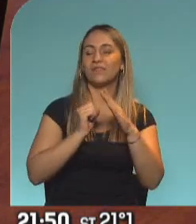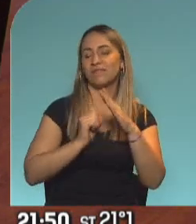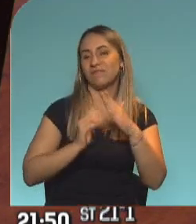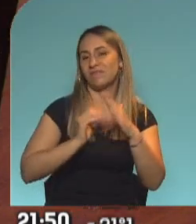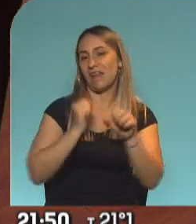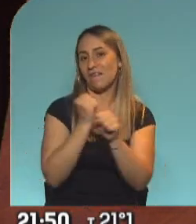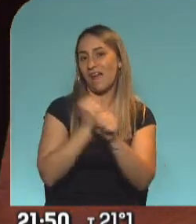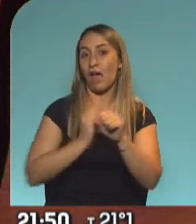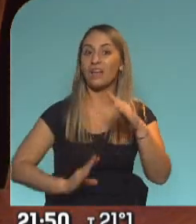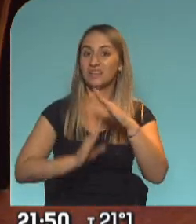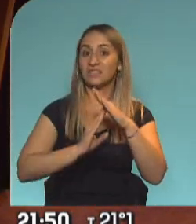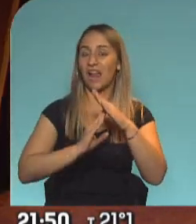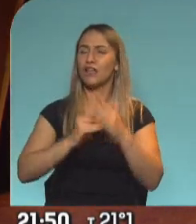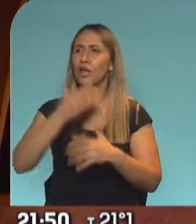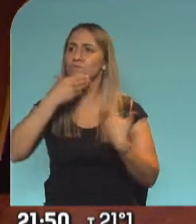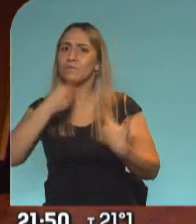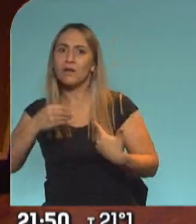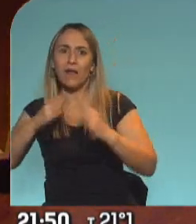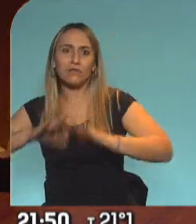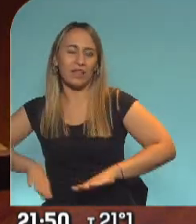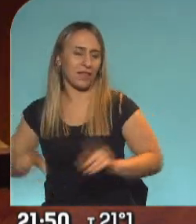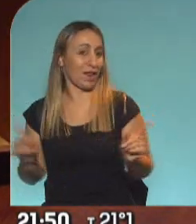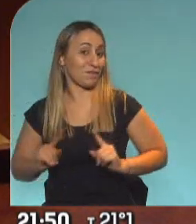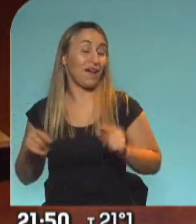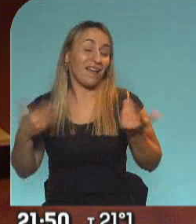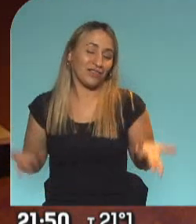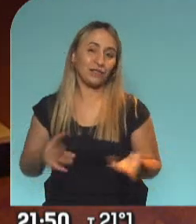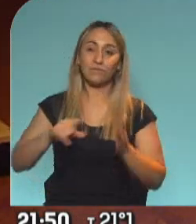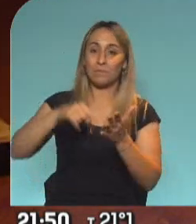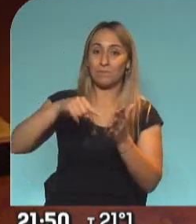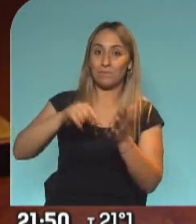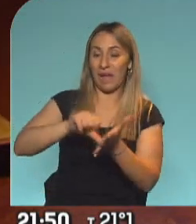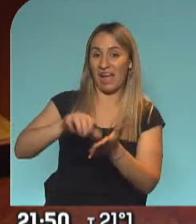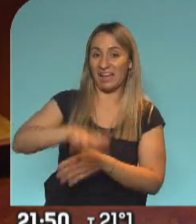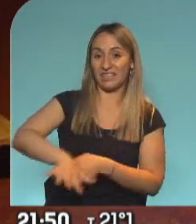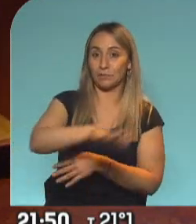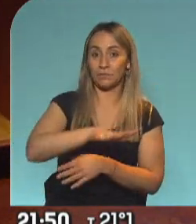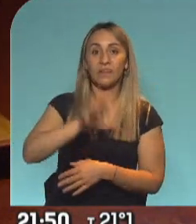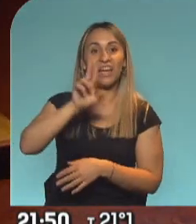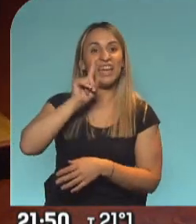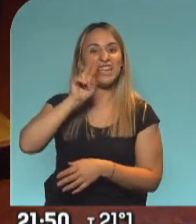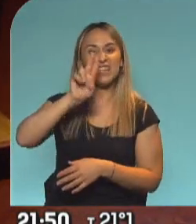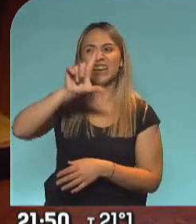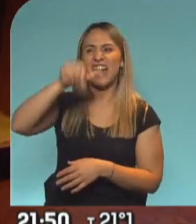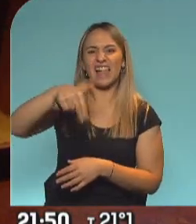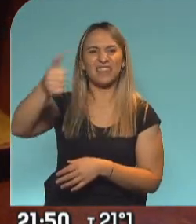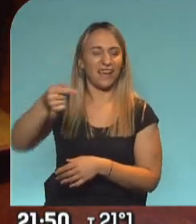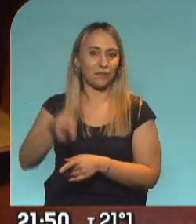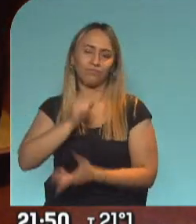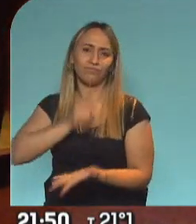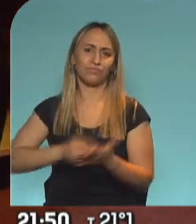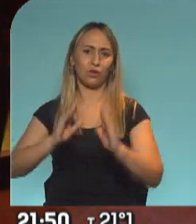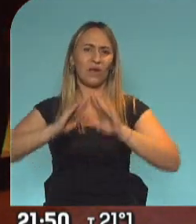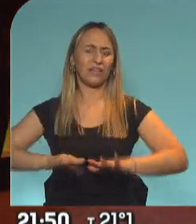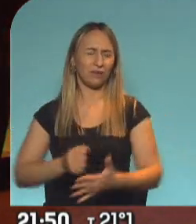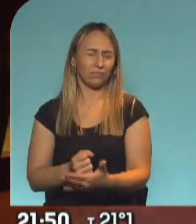hacer cuarentena. Claro, esto tiene que ver con un contexto en el que Irlanda ha decretado un aislamiento total por estos días. Entonces, el ministro de